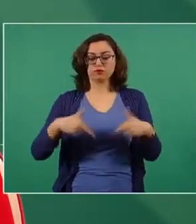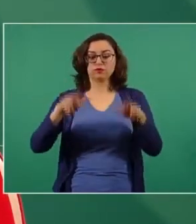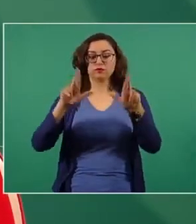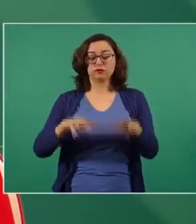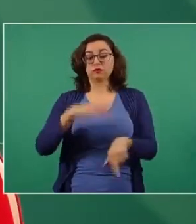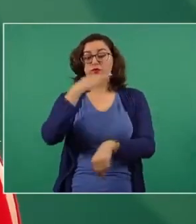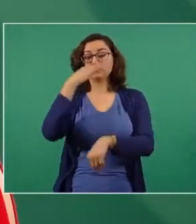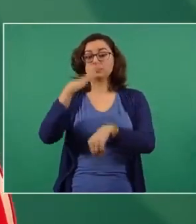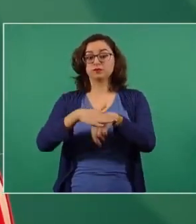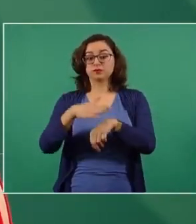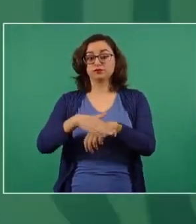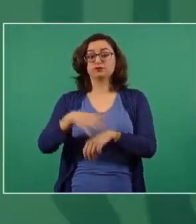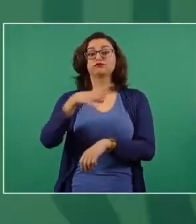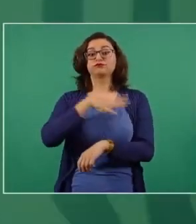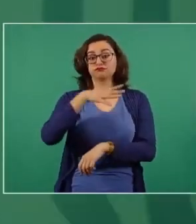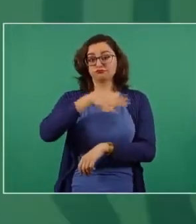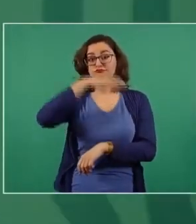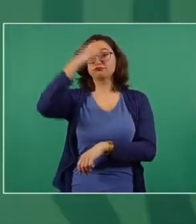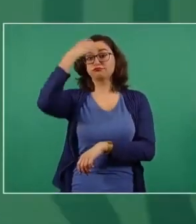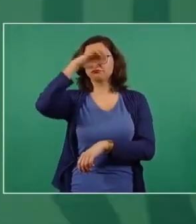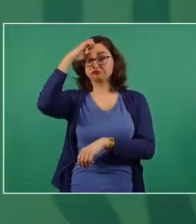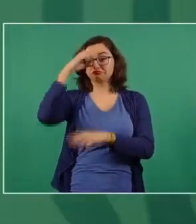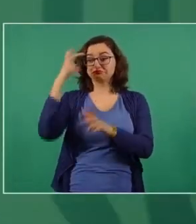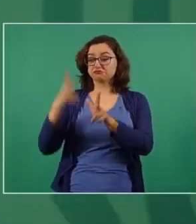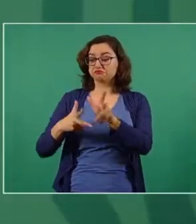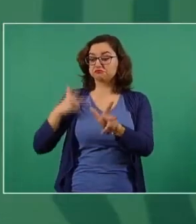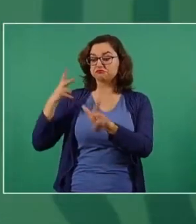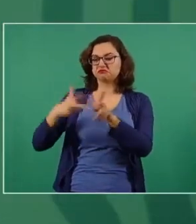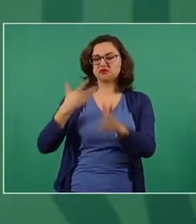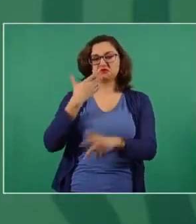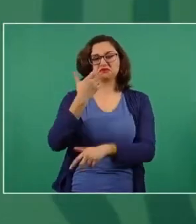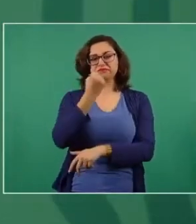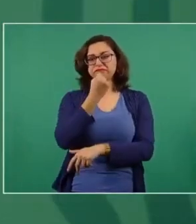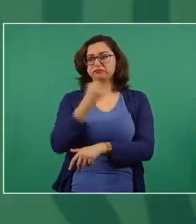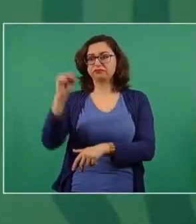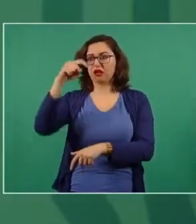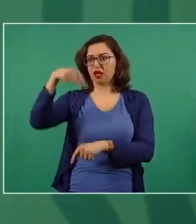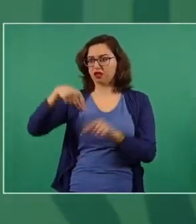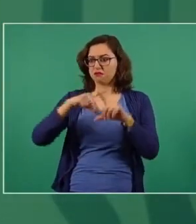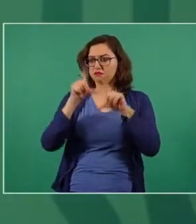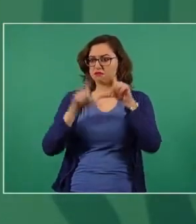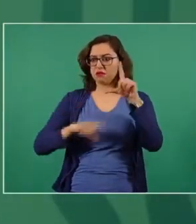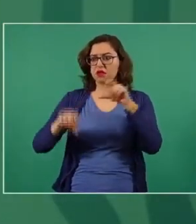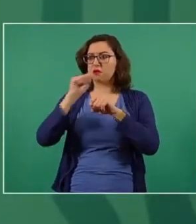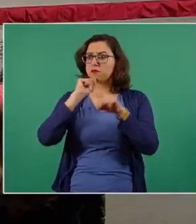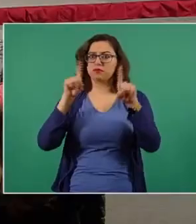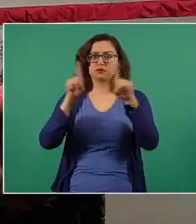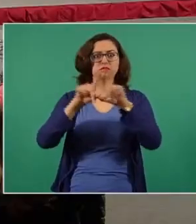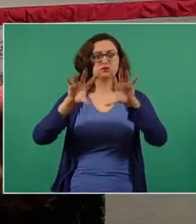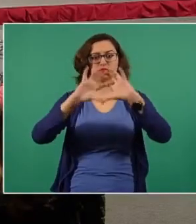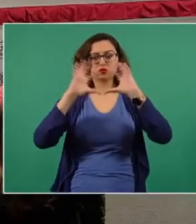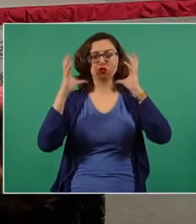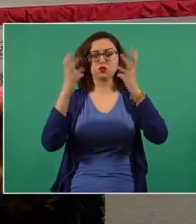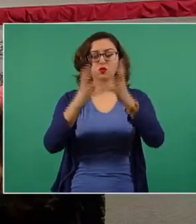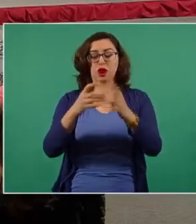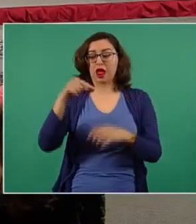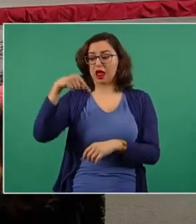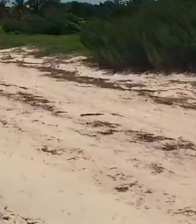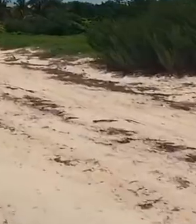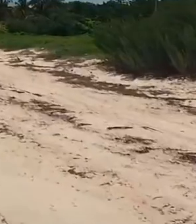grandes empresas fabricantes de trenes en el mundo. Nuestra presencia en México desde